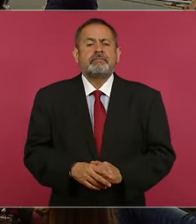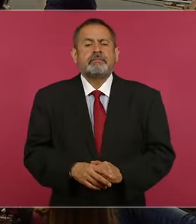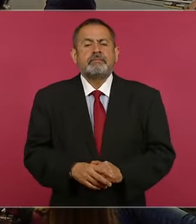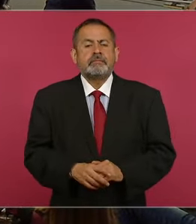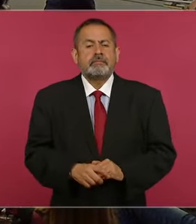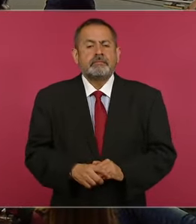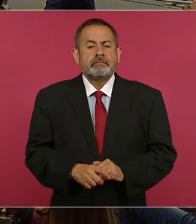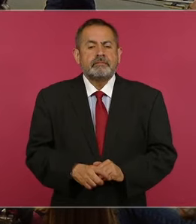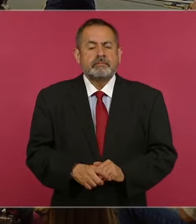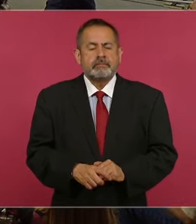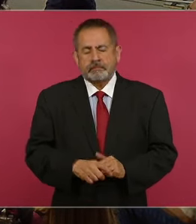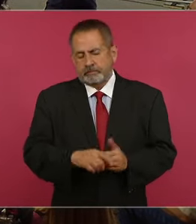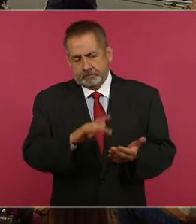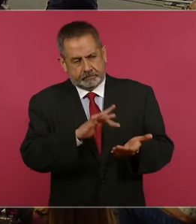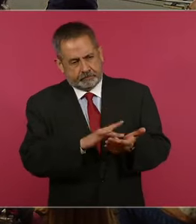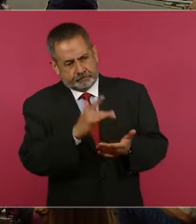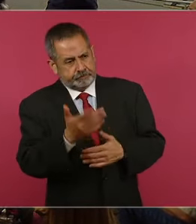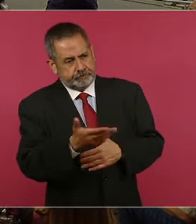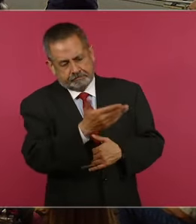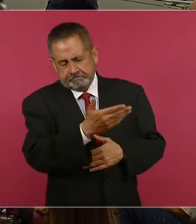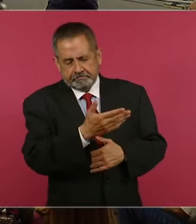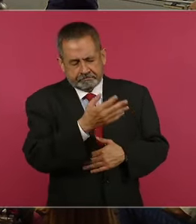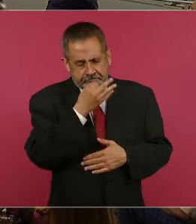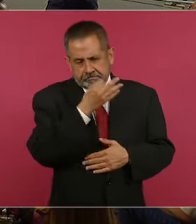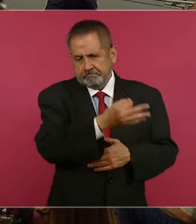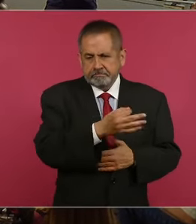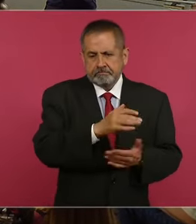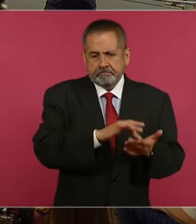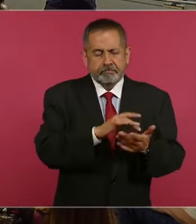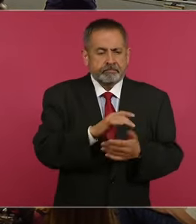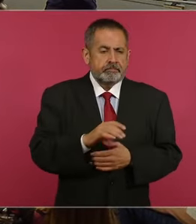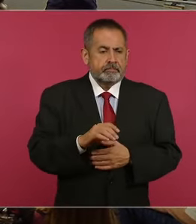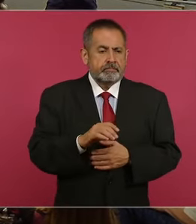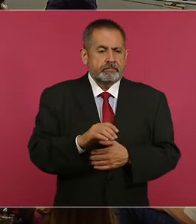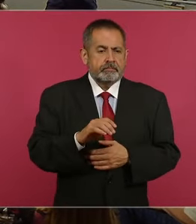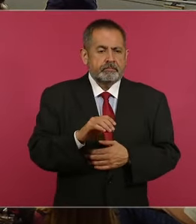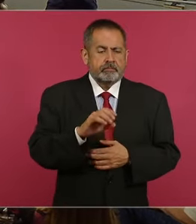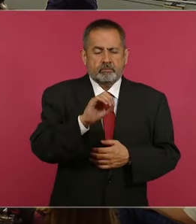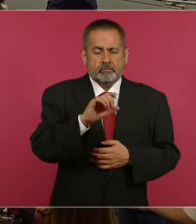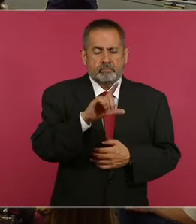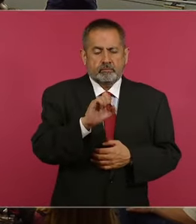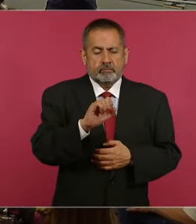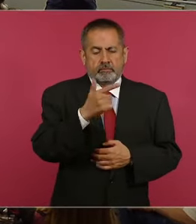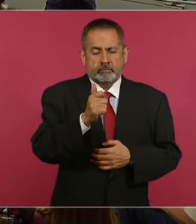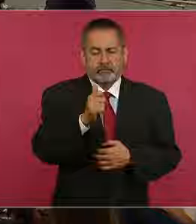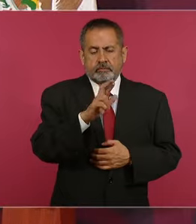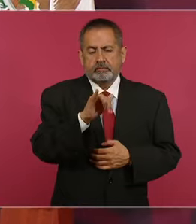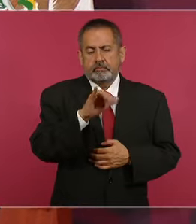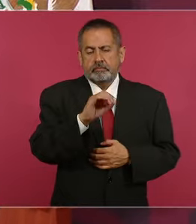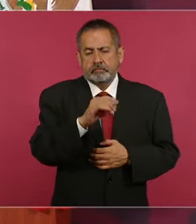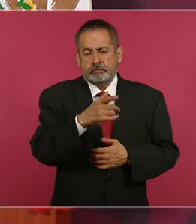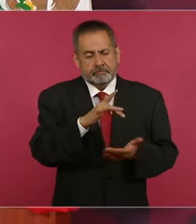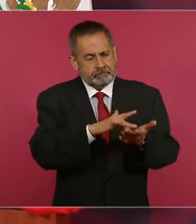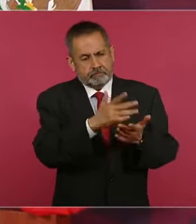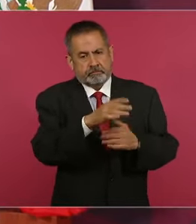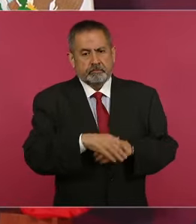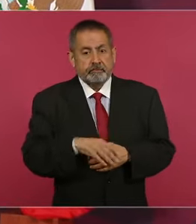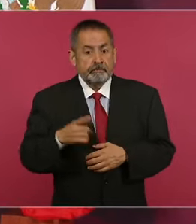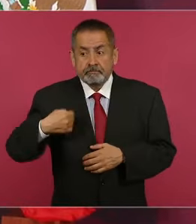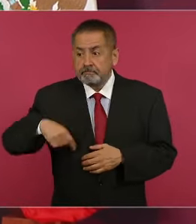y le agradecemos mucho a Olegario. Ya aceptó y esto va a significar un